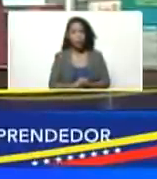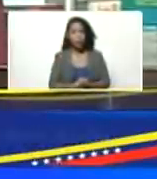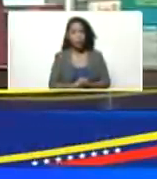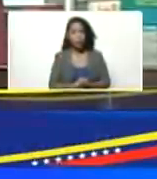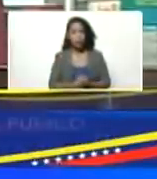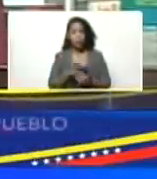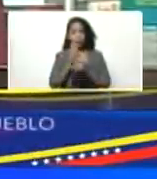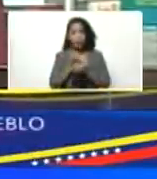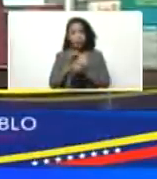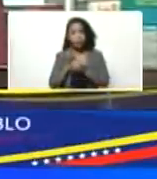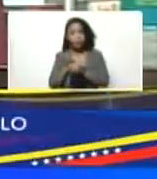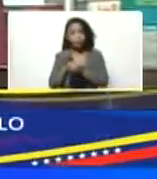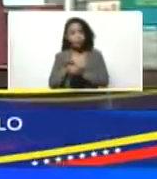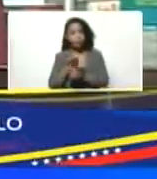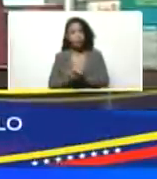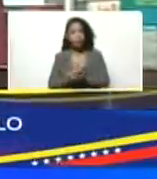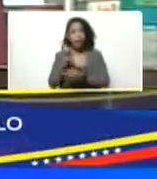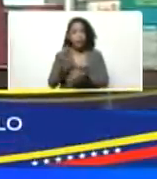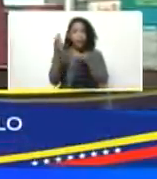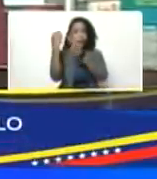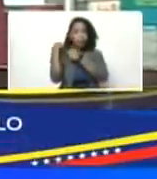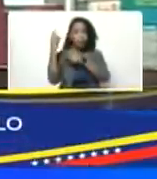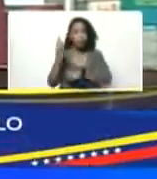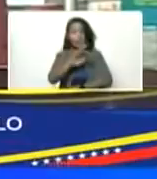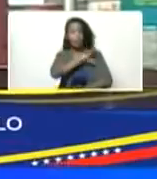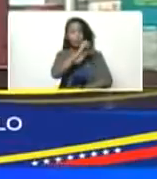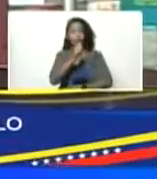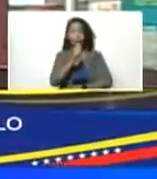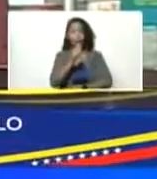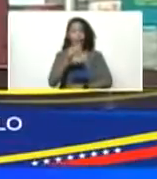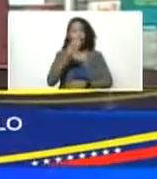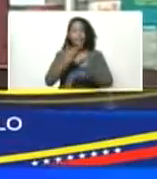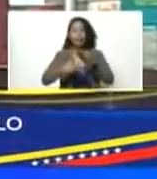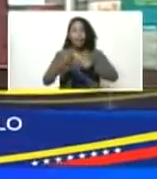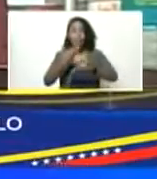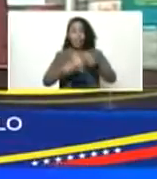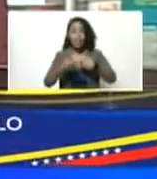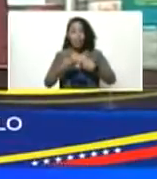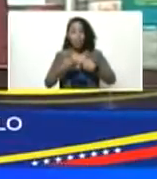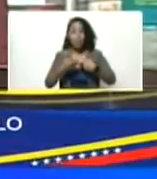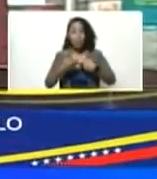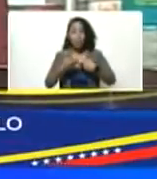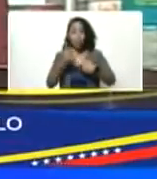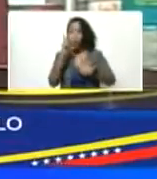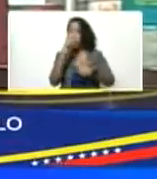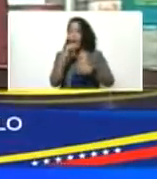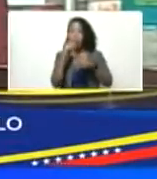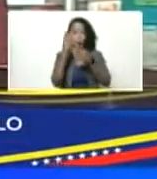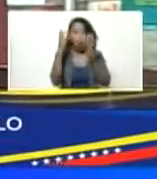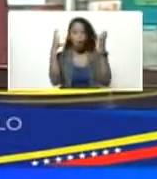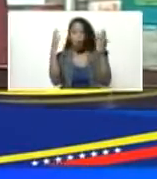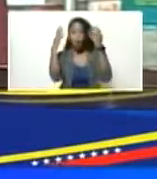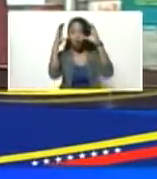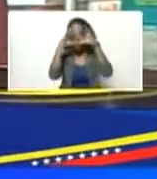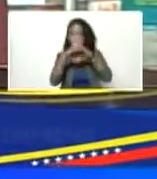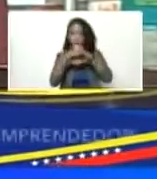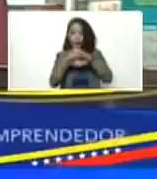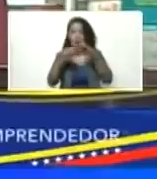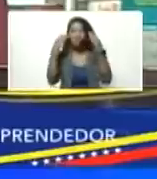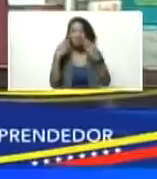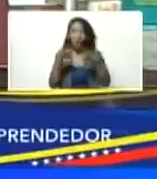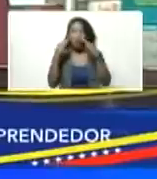Pobrecita. El cargo de ella es directora del Servicio Desconcentrado de